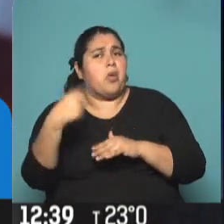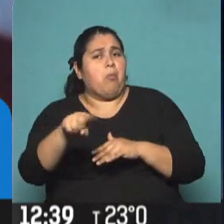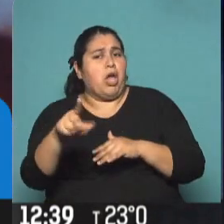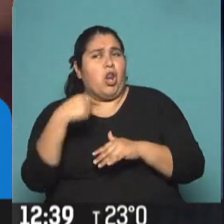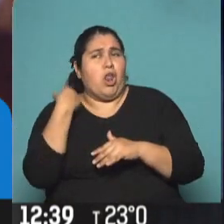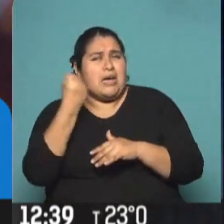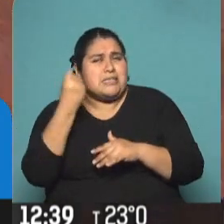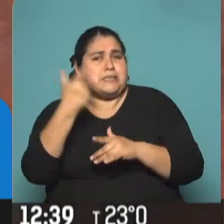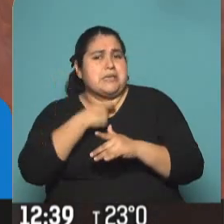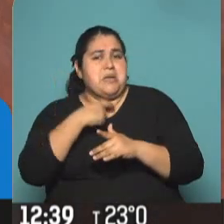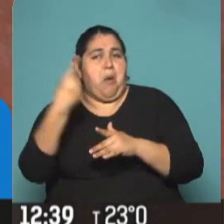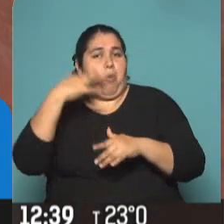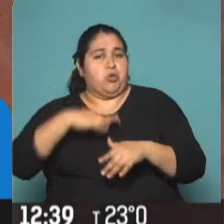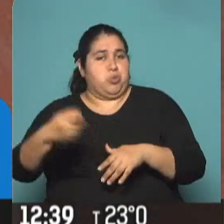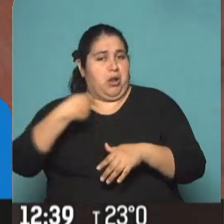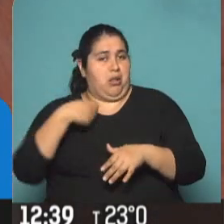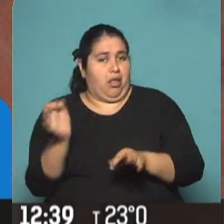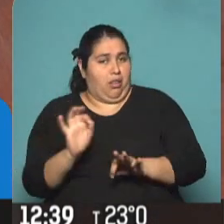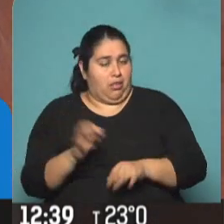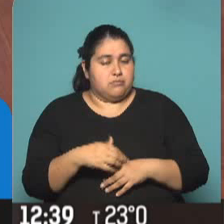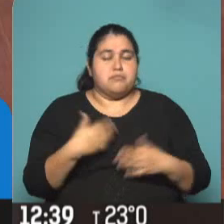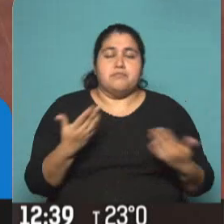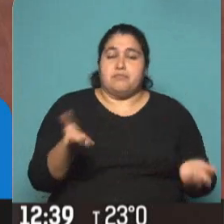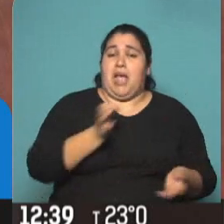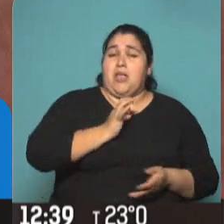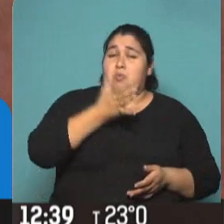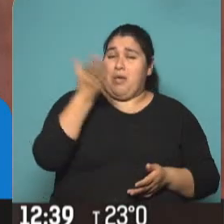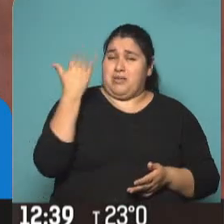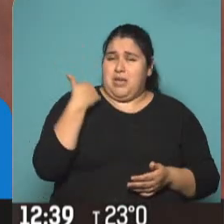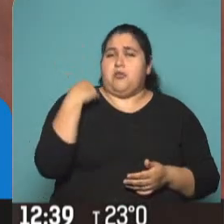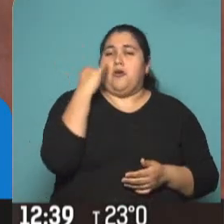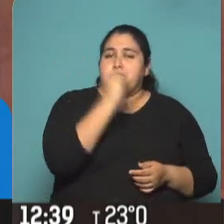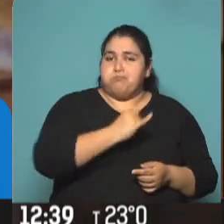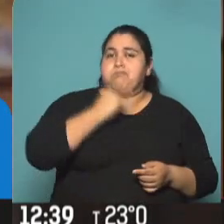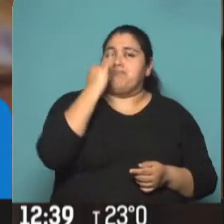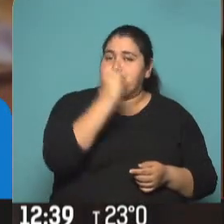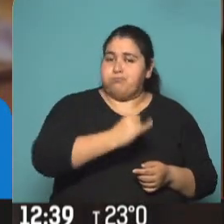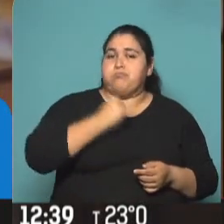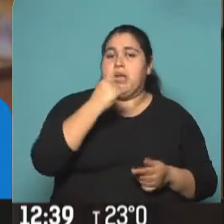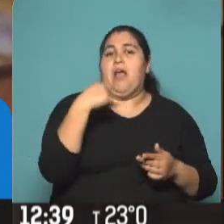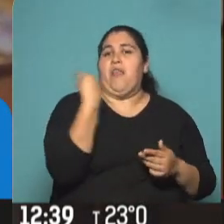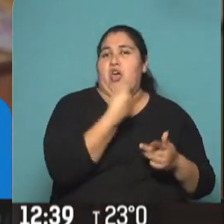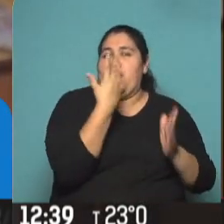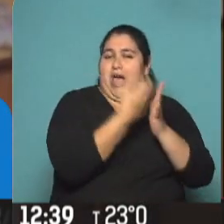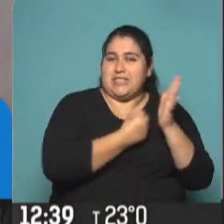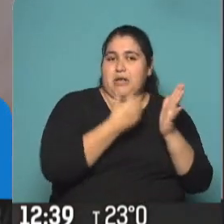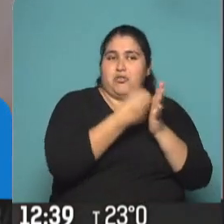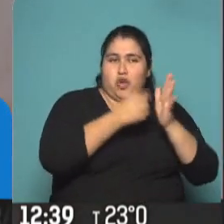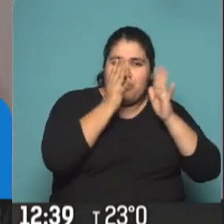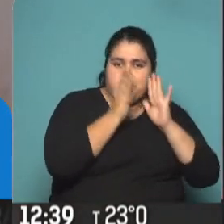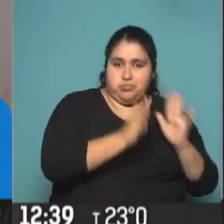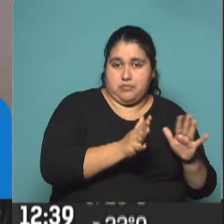para recuperarla pero si va a nosotros a lo largo de todas las con el año pasado todas las columnas hemos hecho énfasis en la aceptación que había un plazo para hacerlo